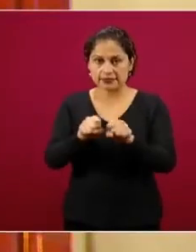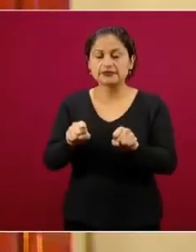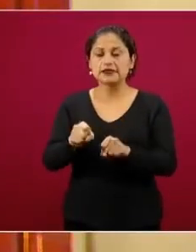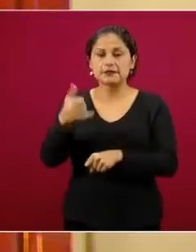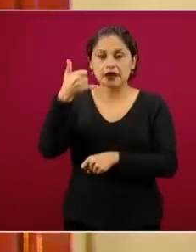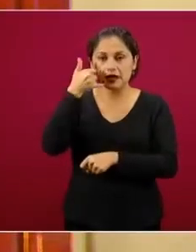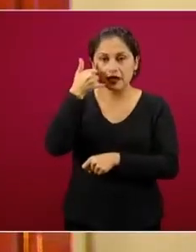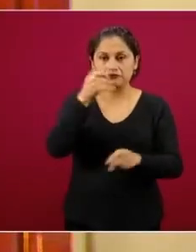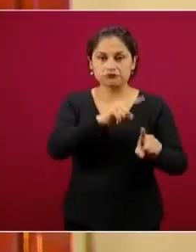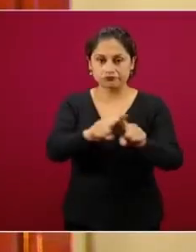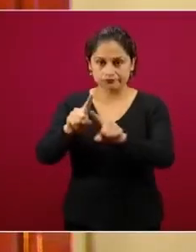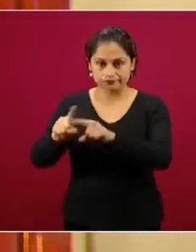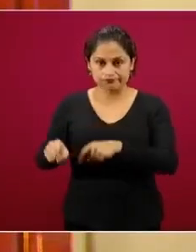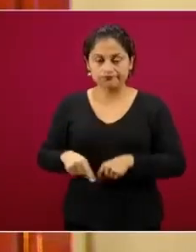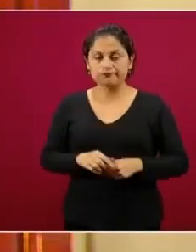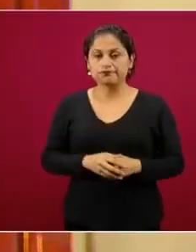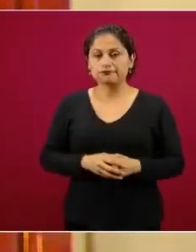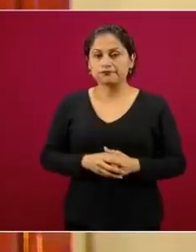dispositivos móviles,